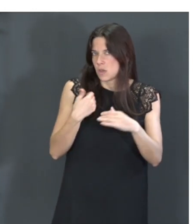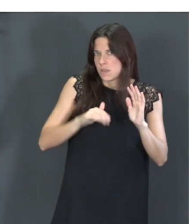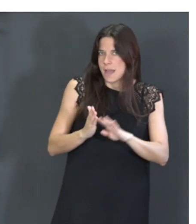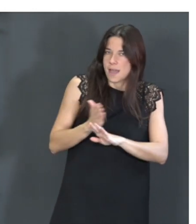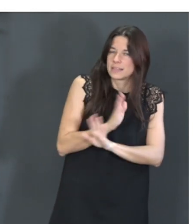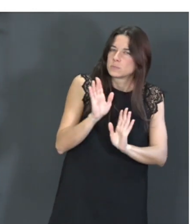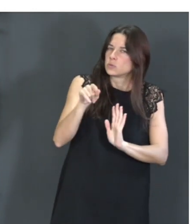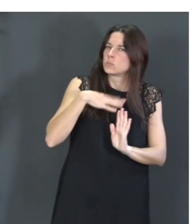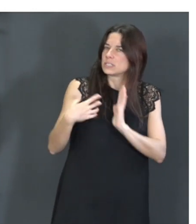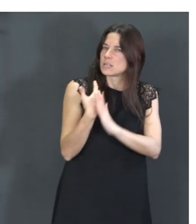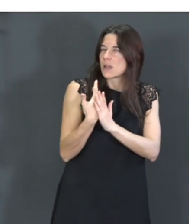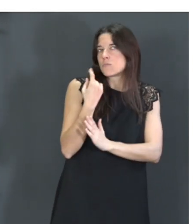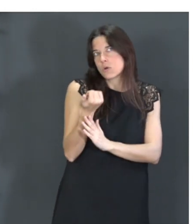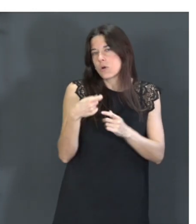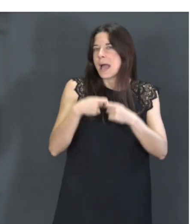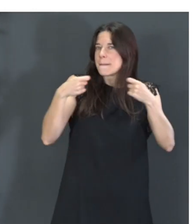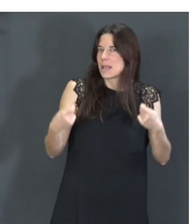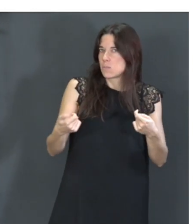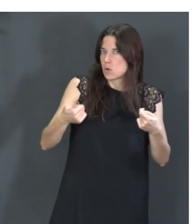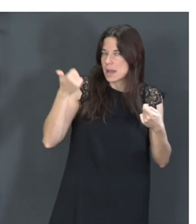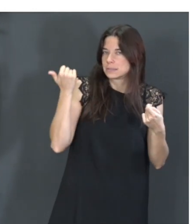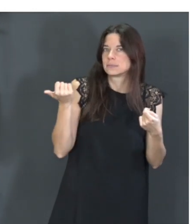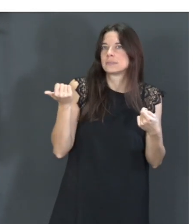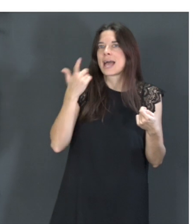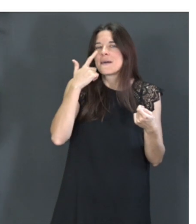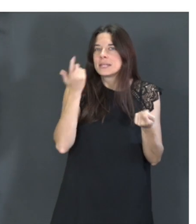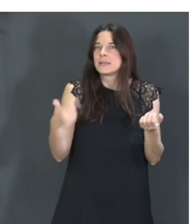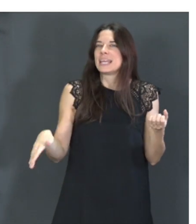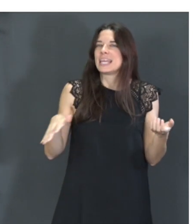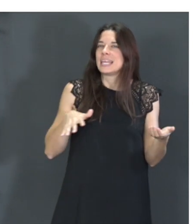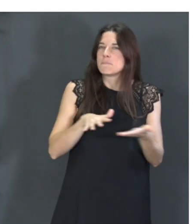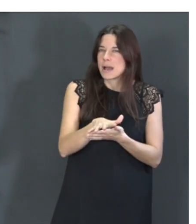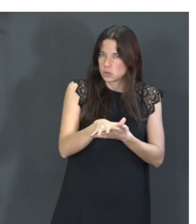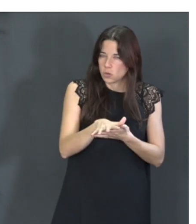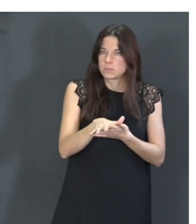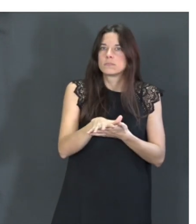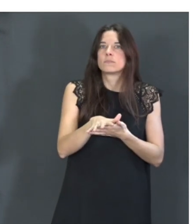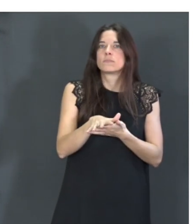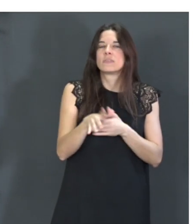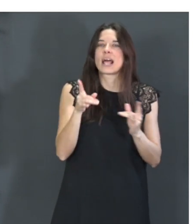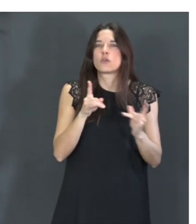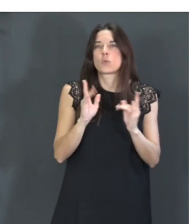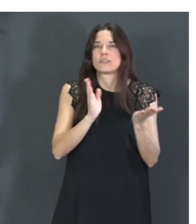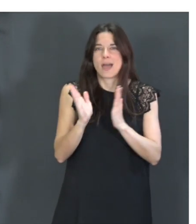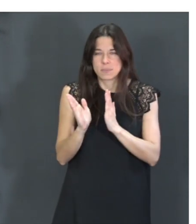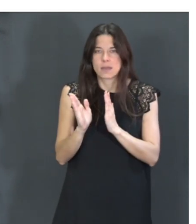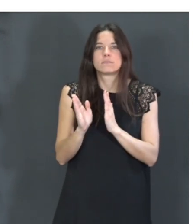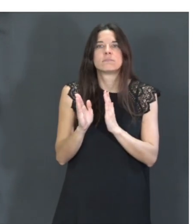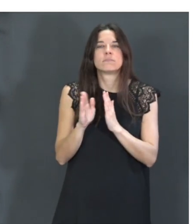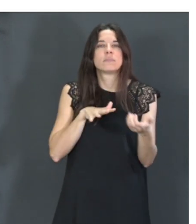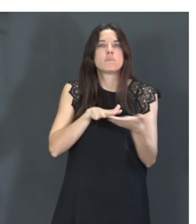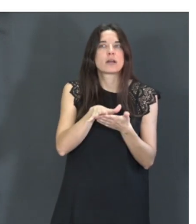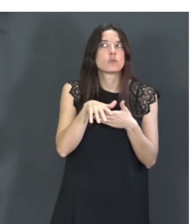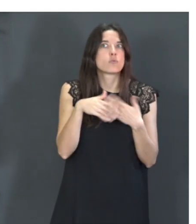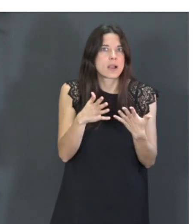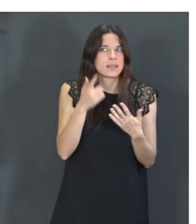¿puedes explicarnos, ampliar un poquito más qué impacto tiene la roboterapia y para qué es